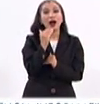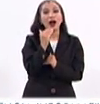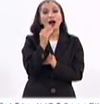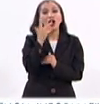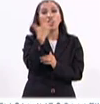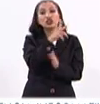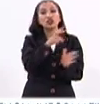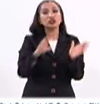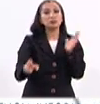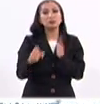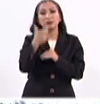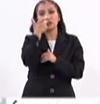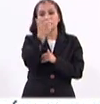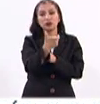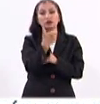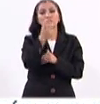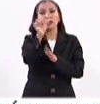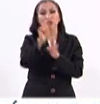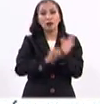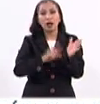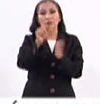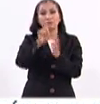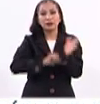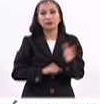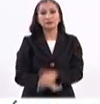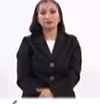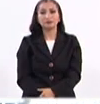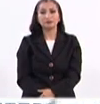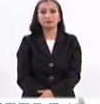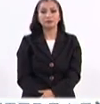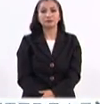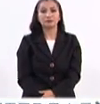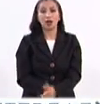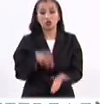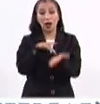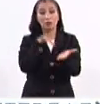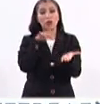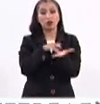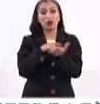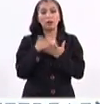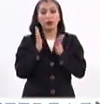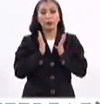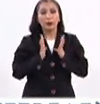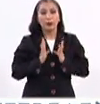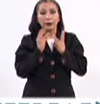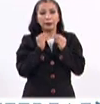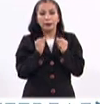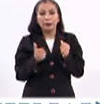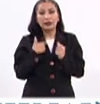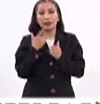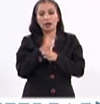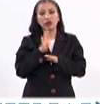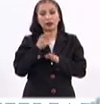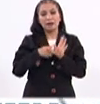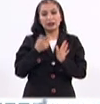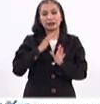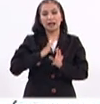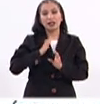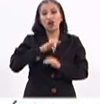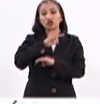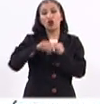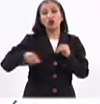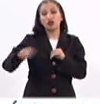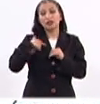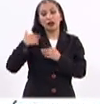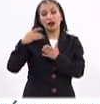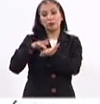los 800 pesos mensuales. Un apoyo que alivia la carga económica y devuelve la tranquilidad a quienes